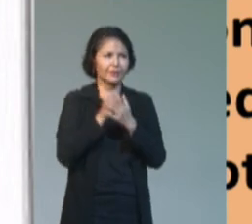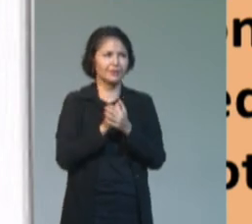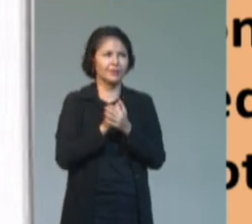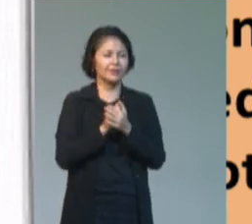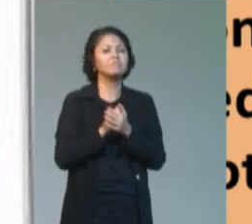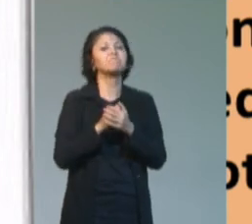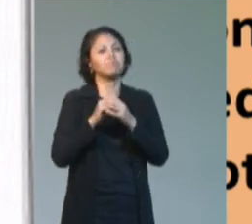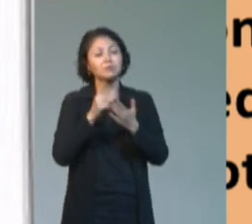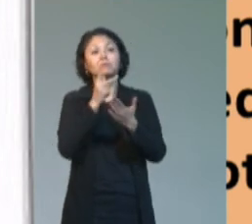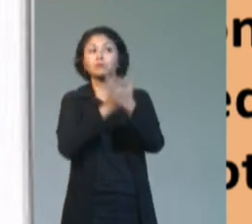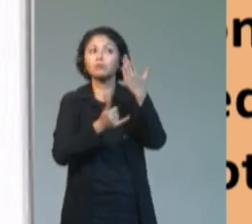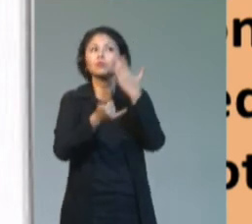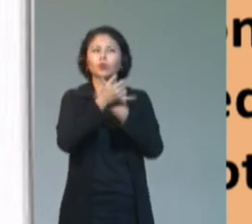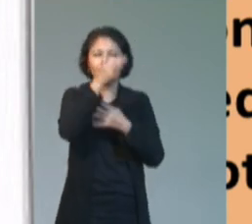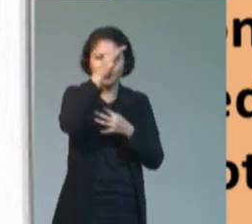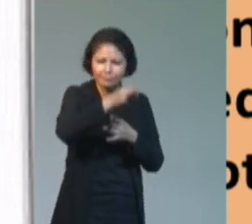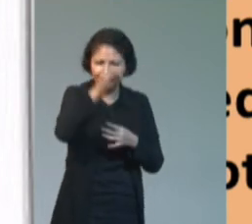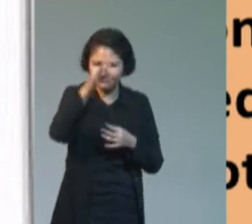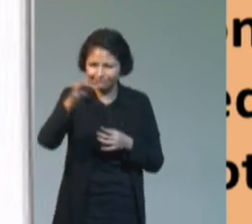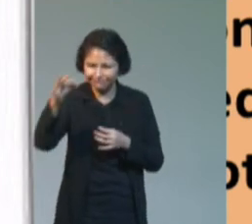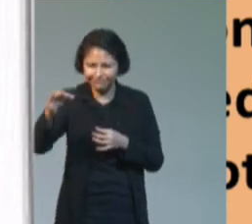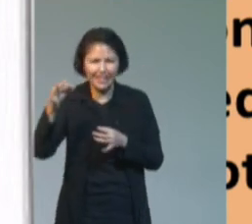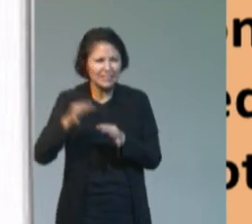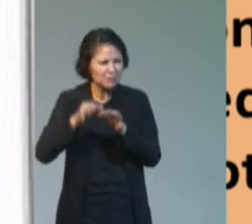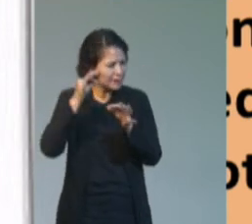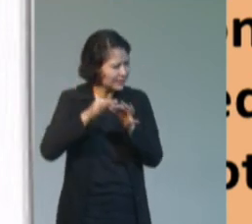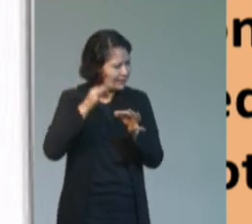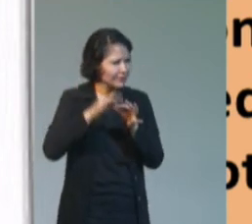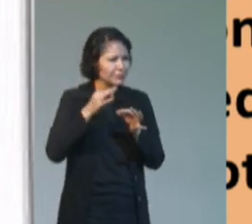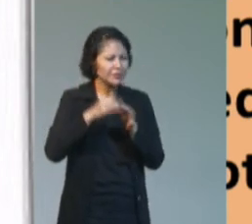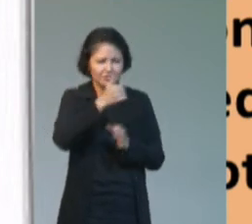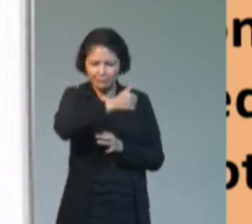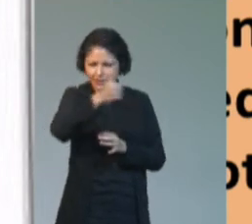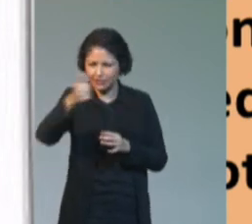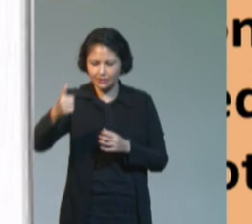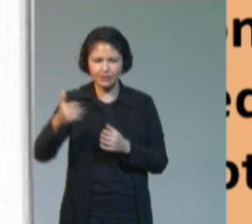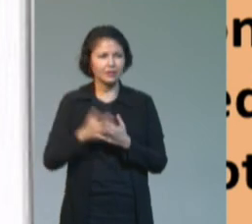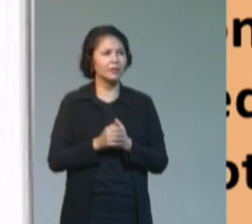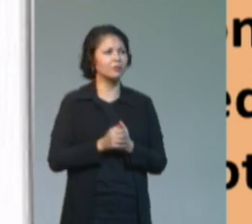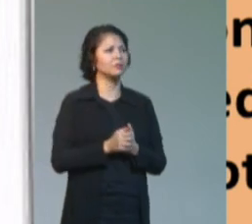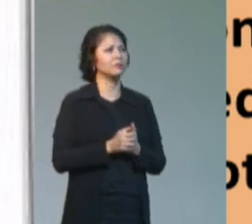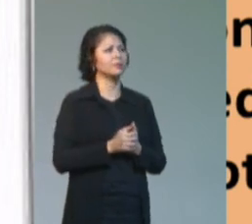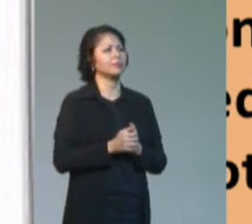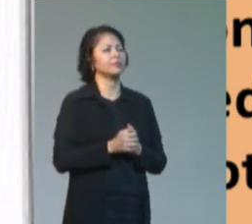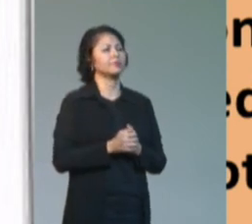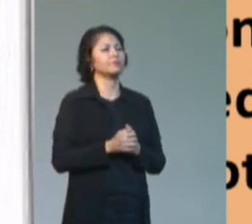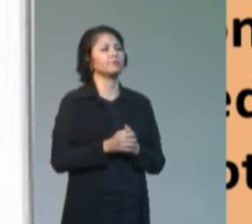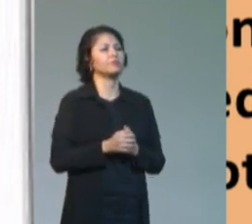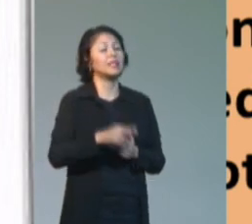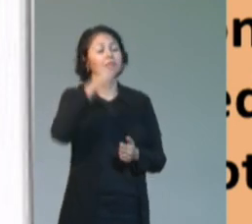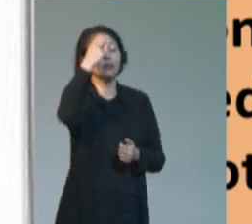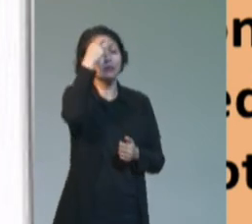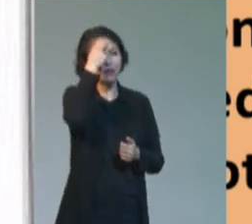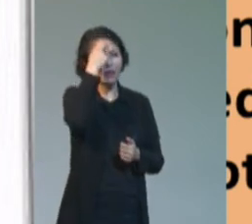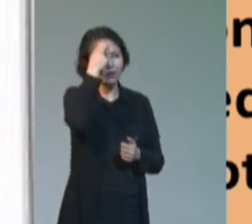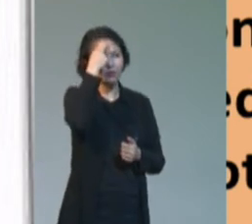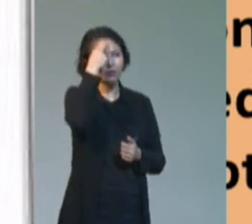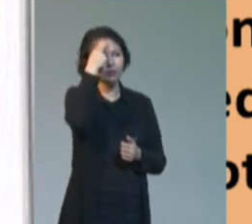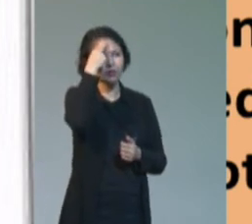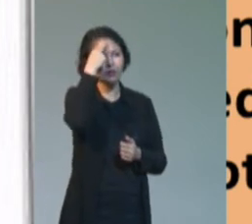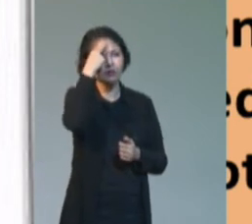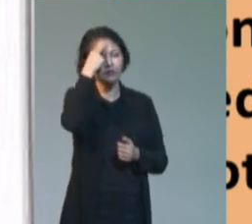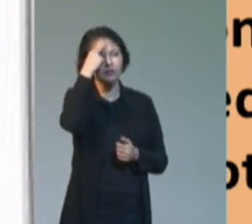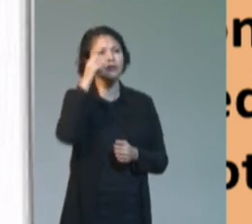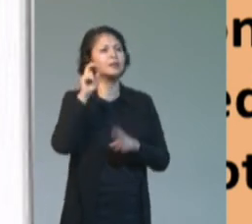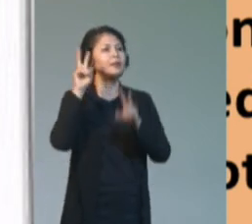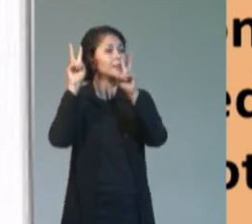sería aunque no sería muy correcto para trabajar interaccionar con unos soportes o con otros no olvidarnos de lo que nos está diciendo y